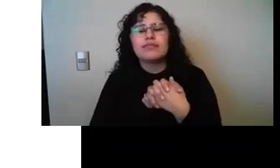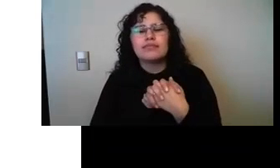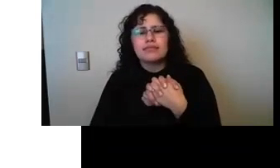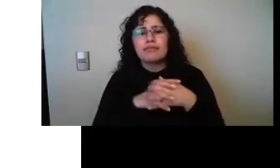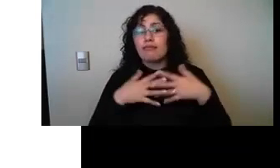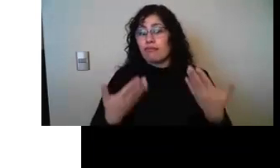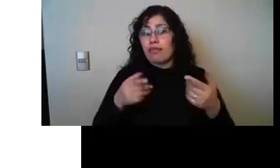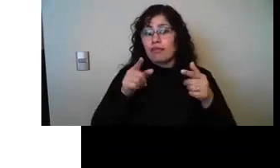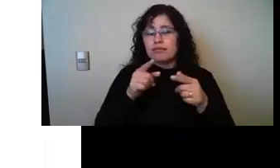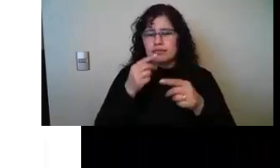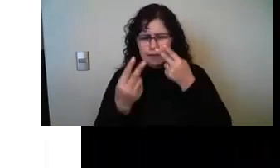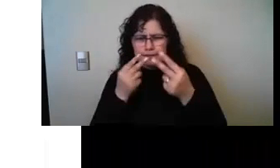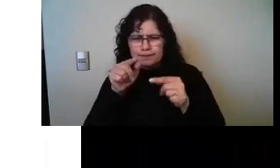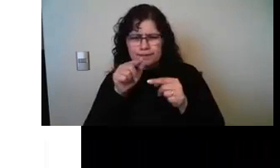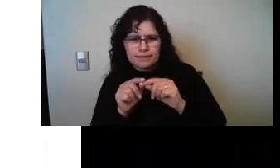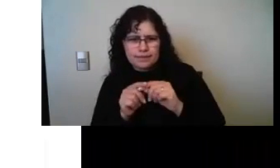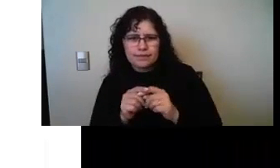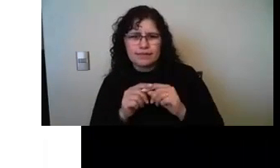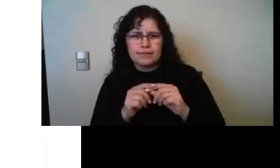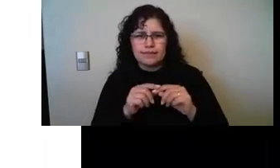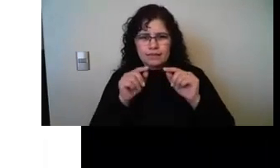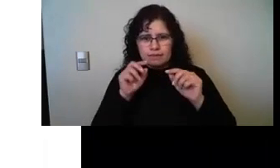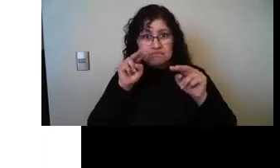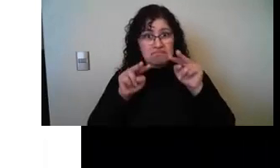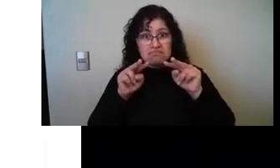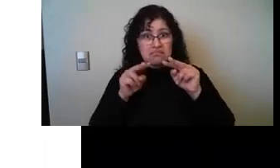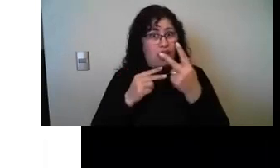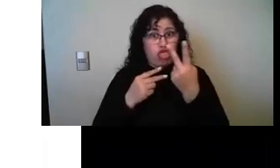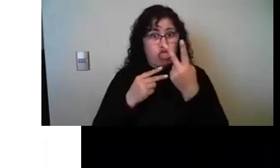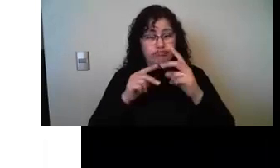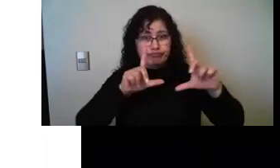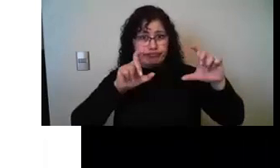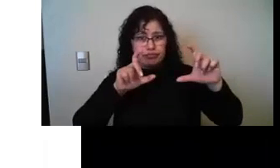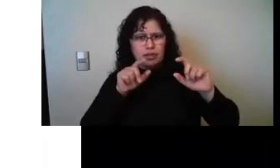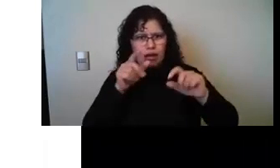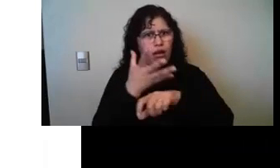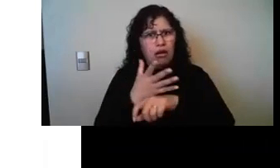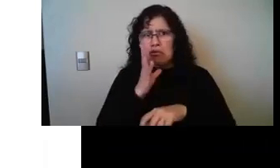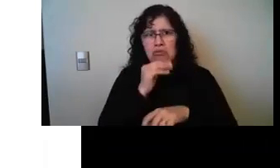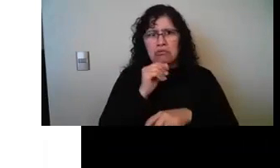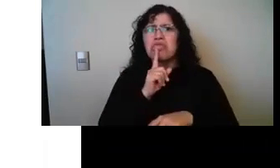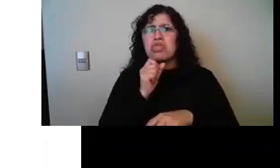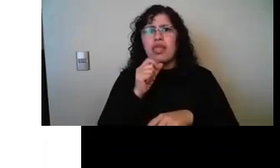entonces, si observamos aquí y acá, no está participando el tálamo. Habíamos dicho que